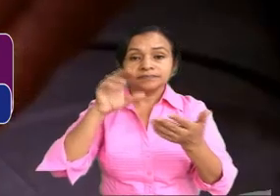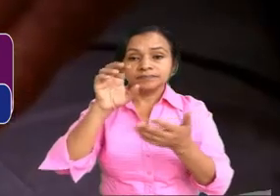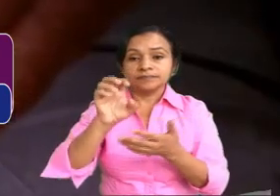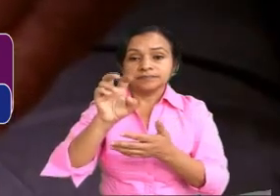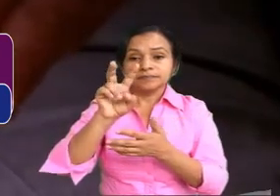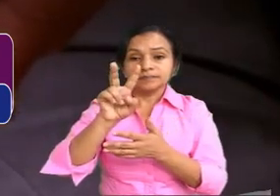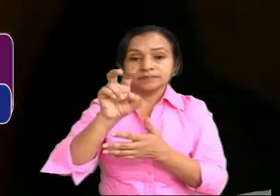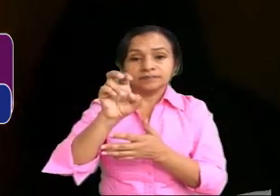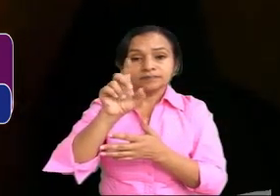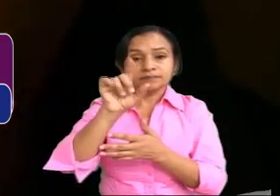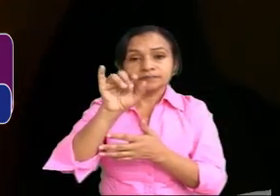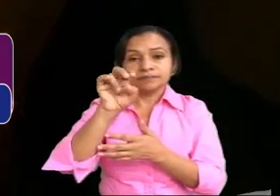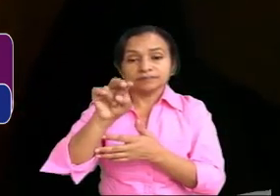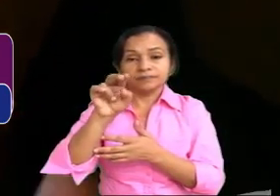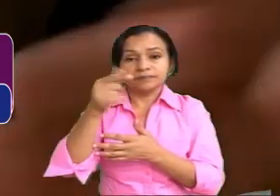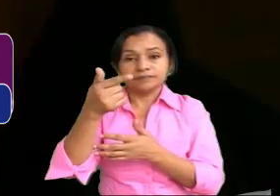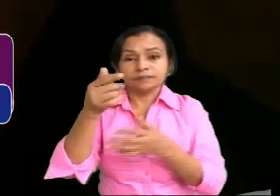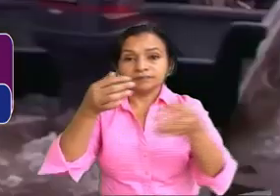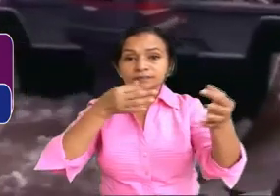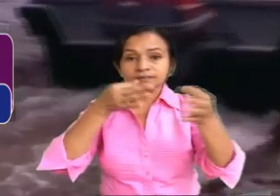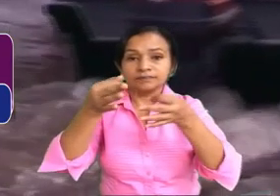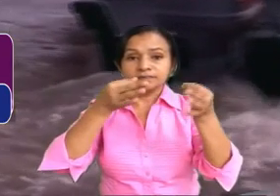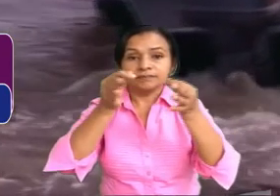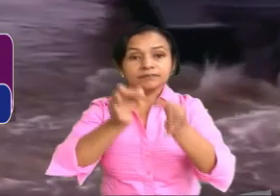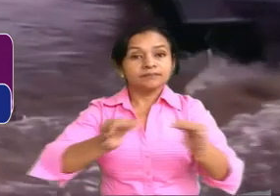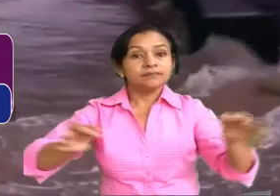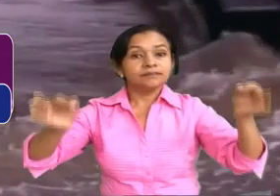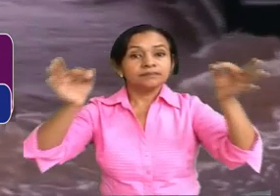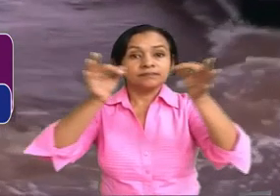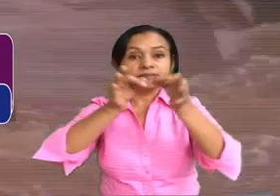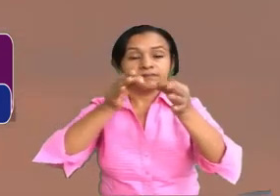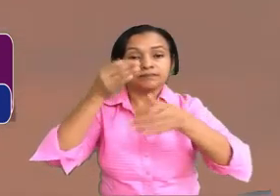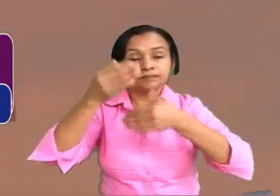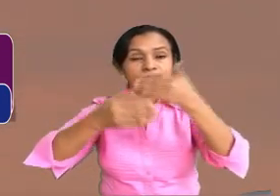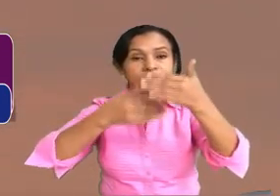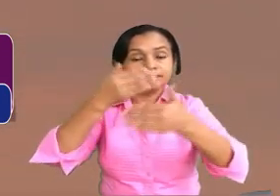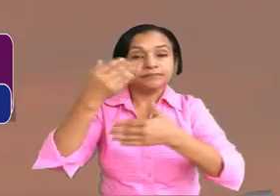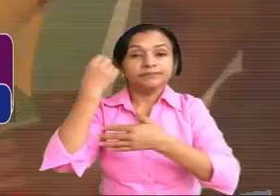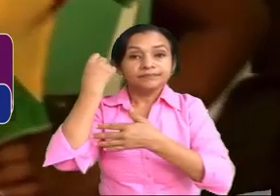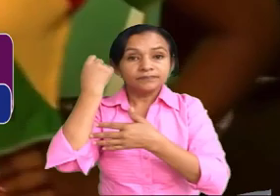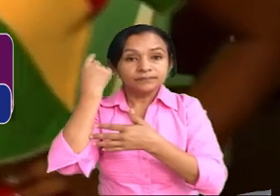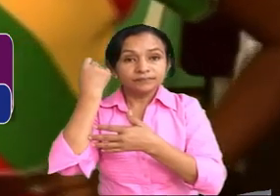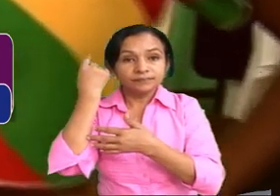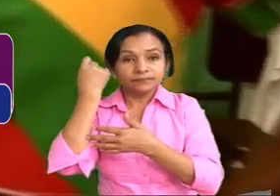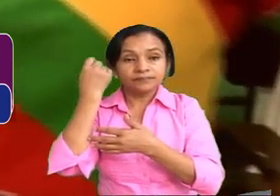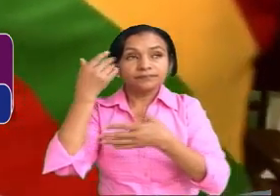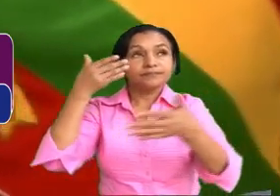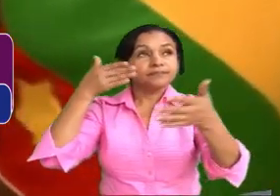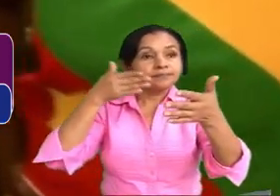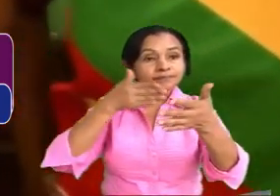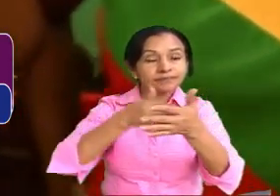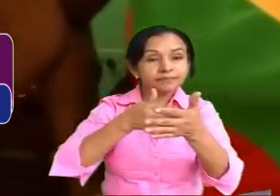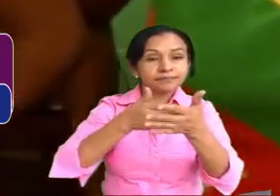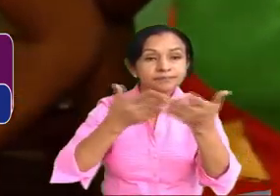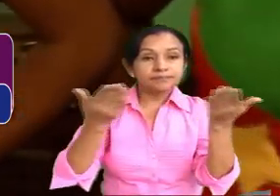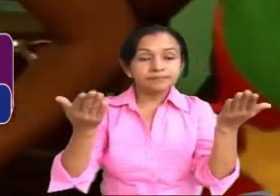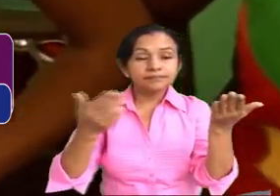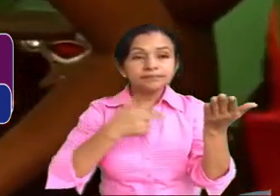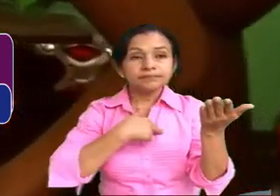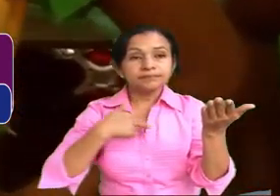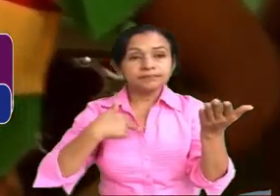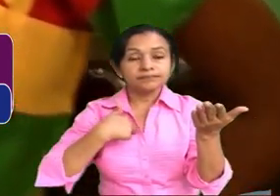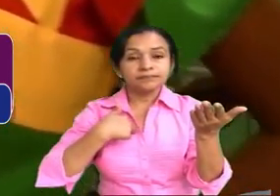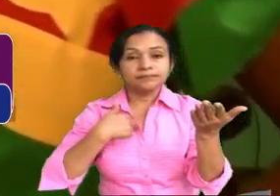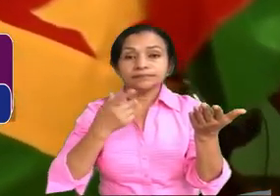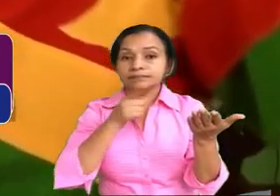usted mencionaba algo muy importante dentro de este proceso de entender la eliminación de la discriminación. Si